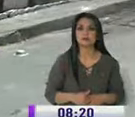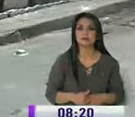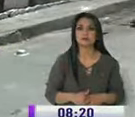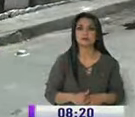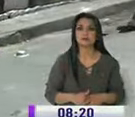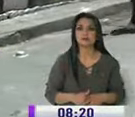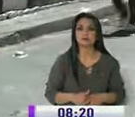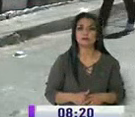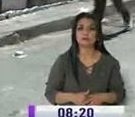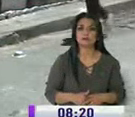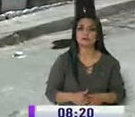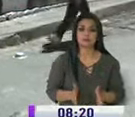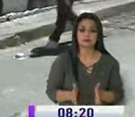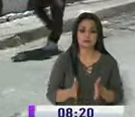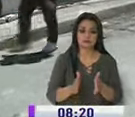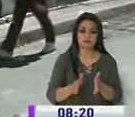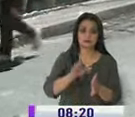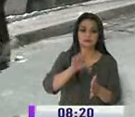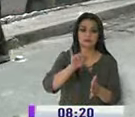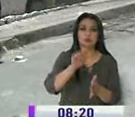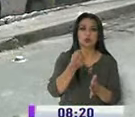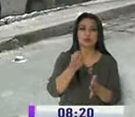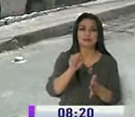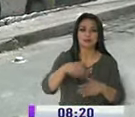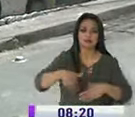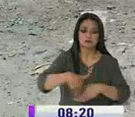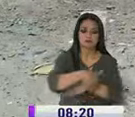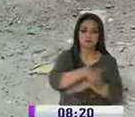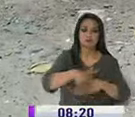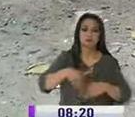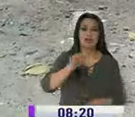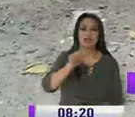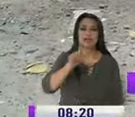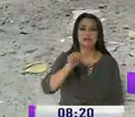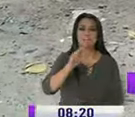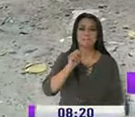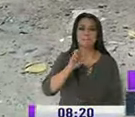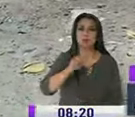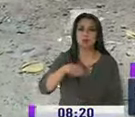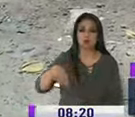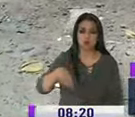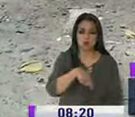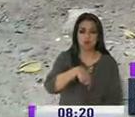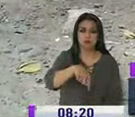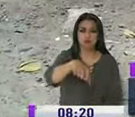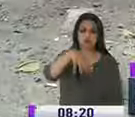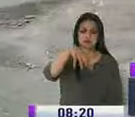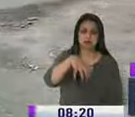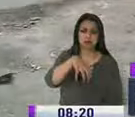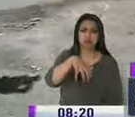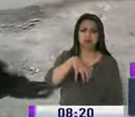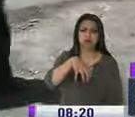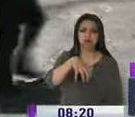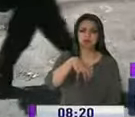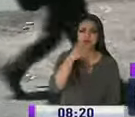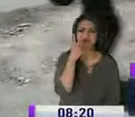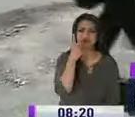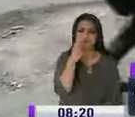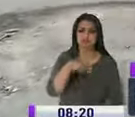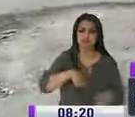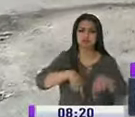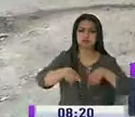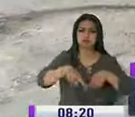En pleno cruce de las calles Luisa y Jorge Alzamora en la ferroviaria se puede ver este inmenso bache. Los autos que pasan por